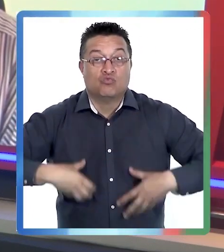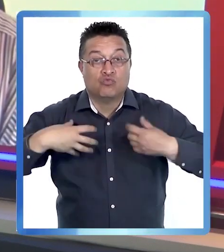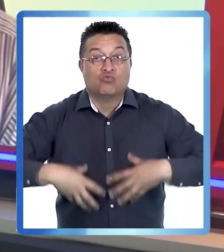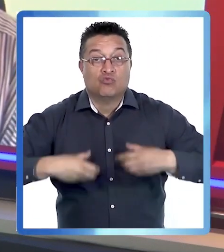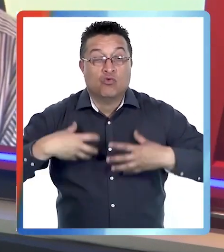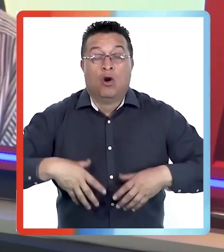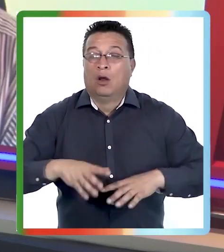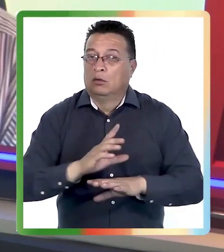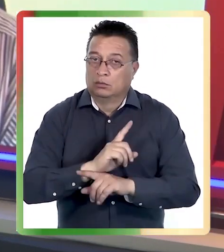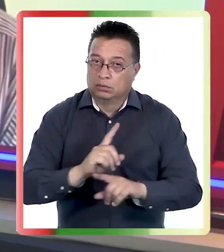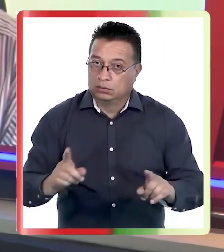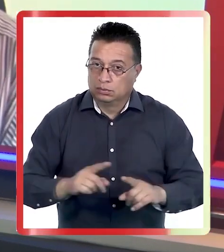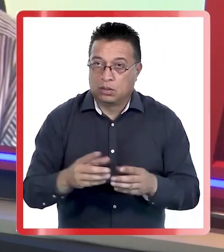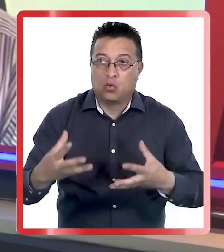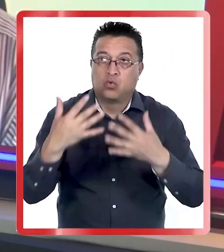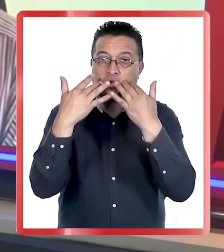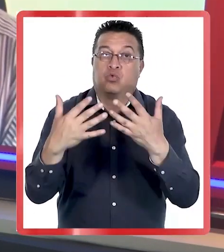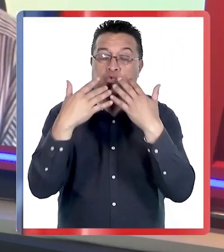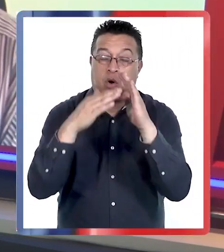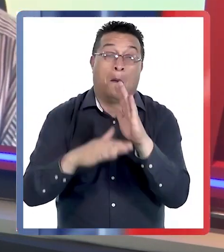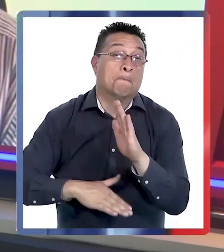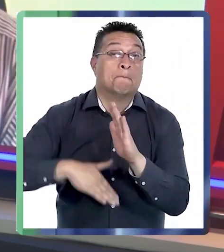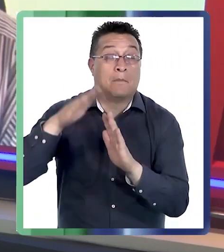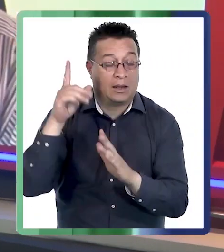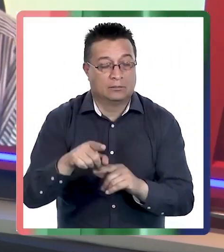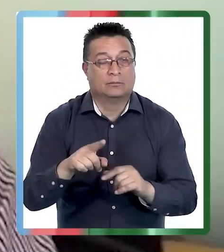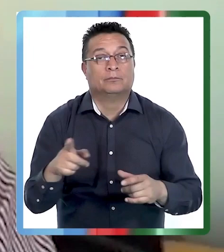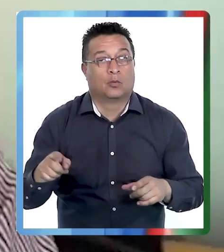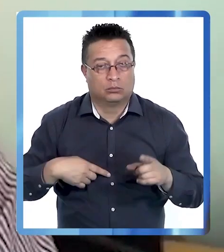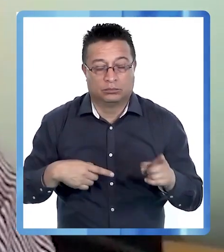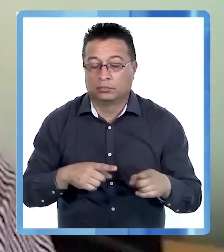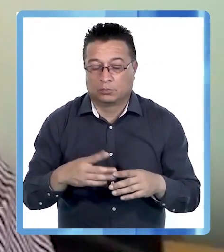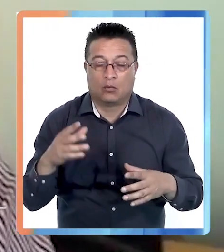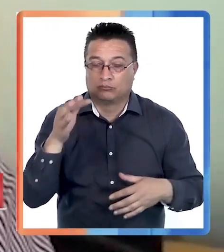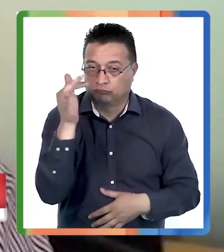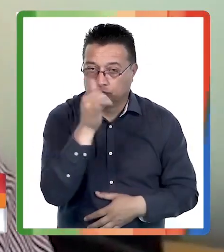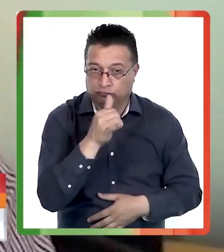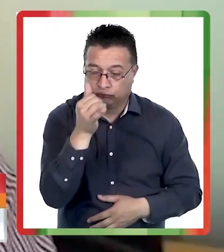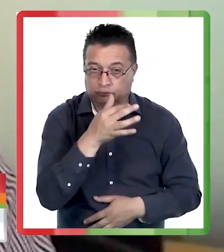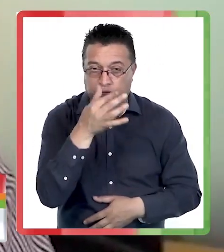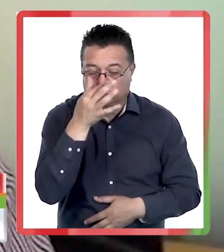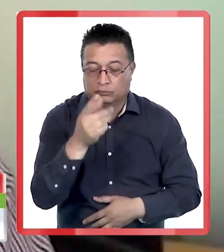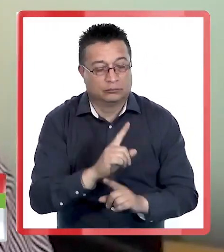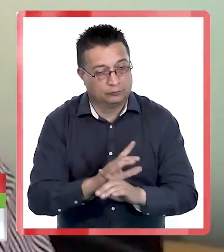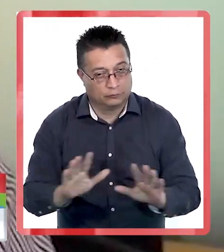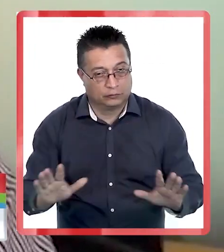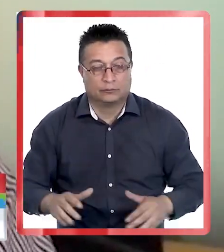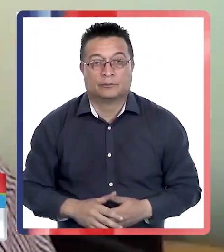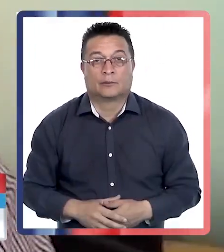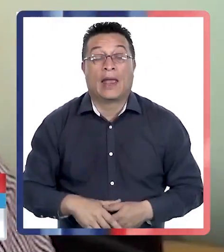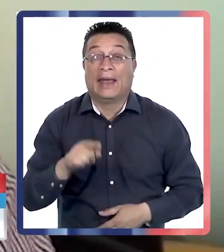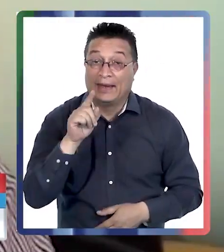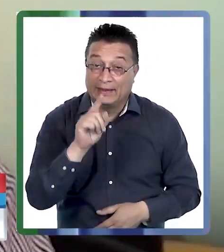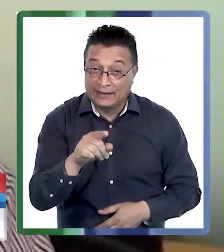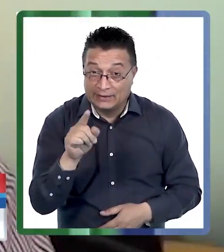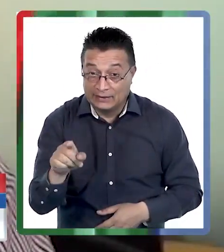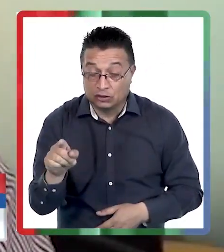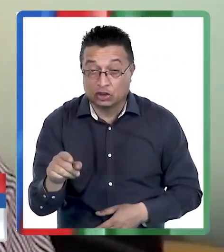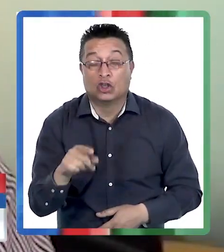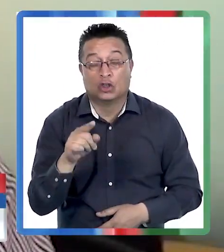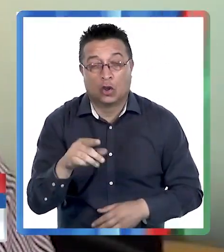de la inhalación de estos elementos particulados producto de esta alta contaminación atmosférica.